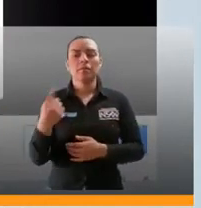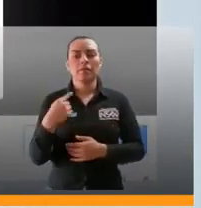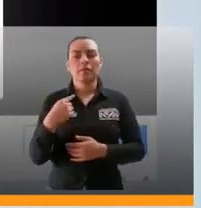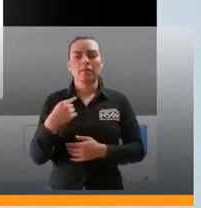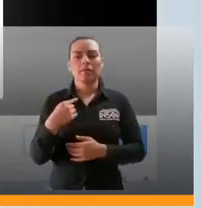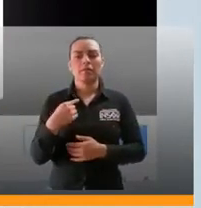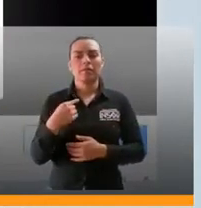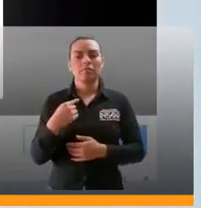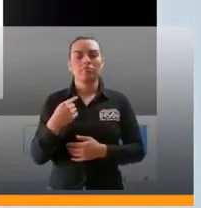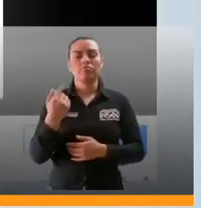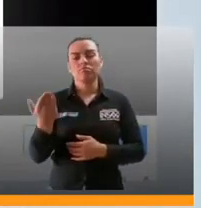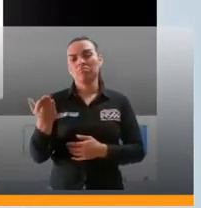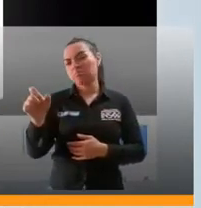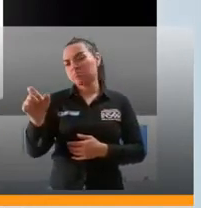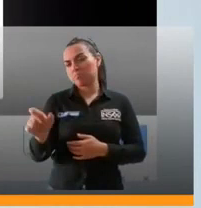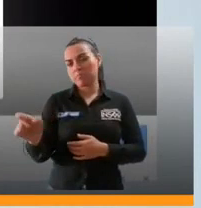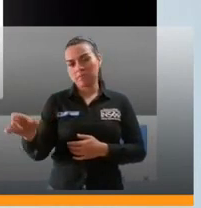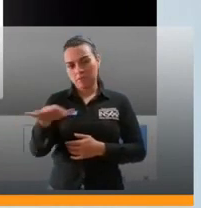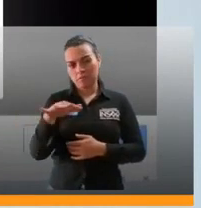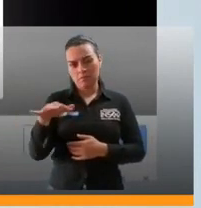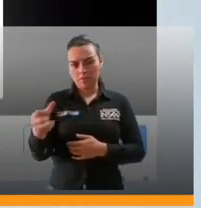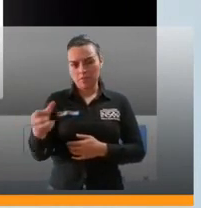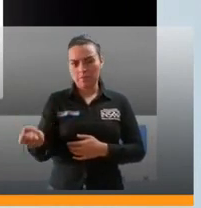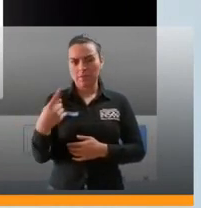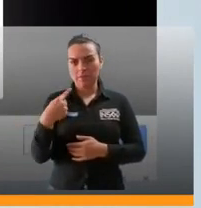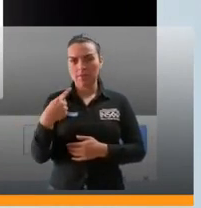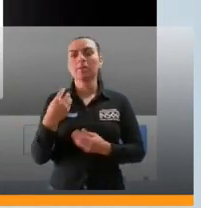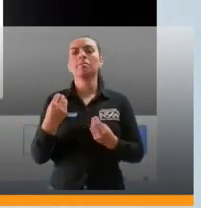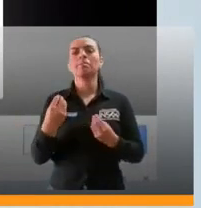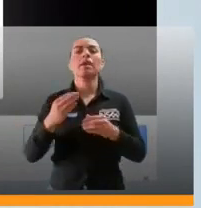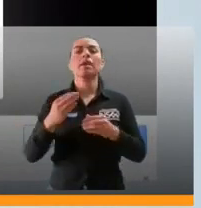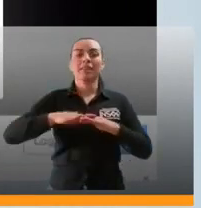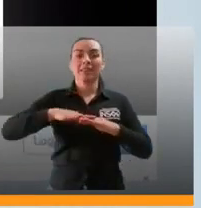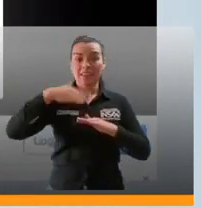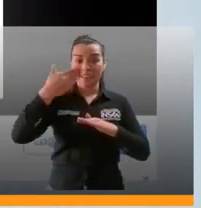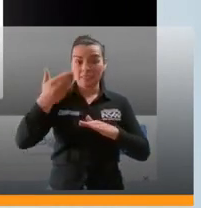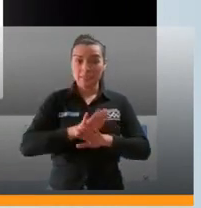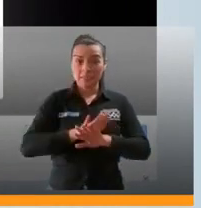del público para que después hagamos el cierre